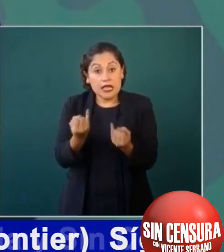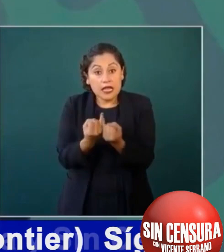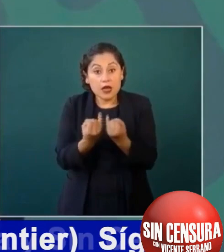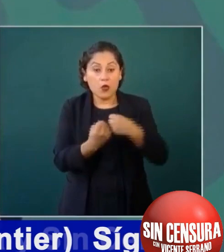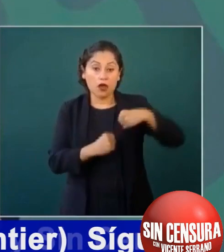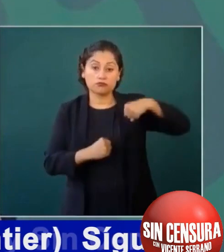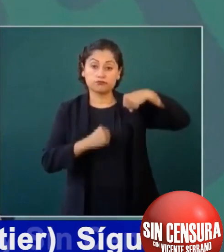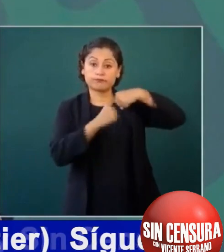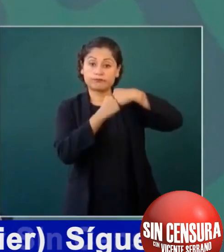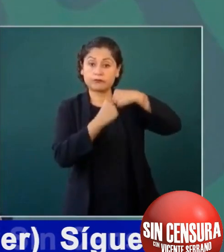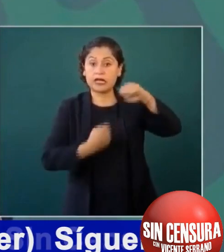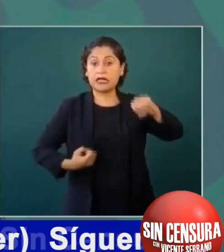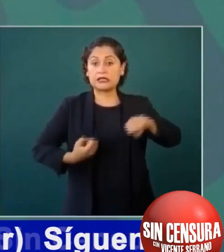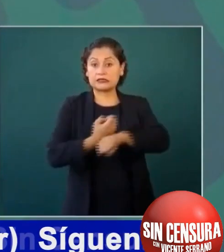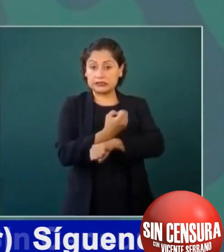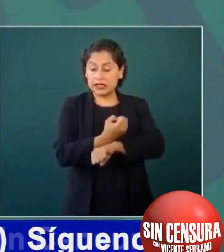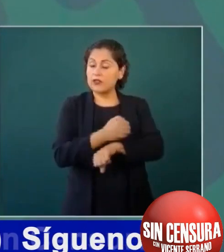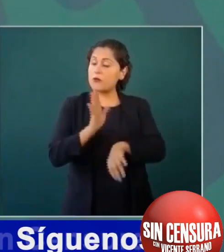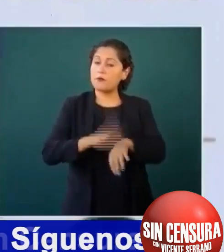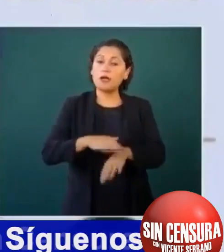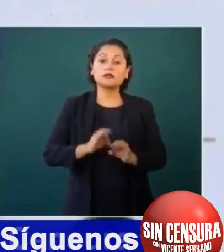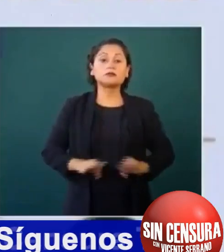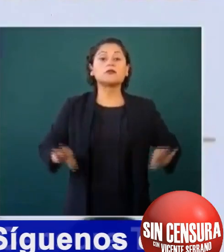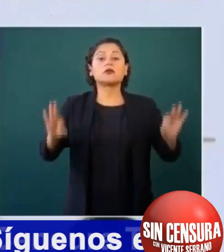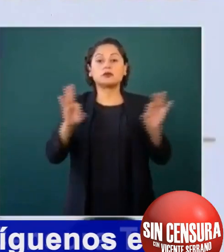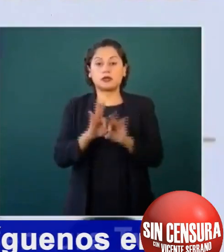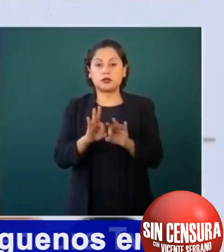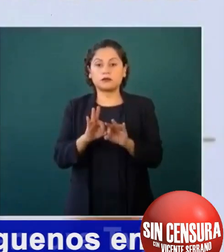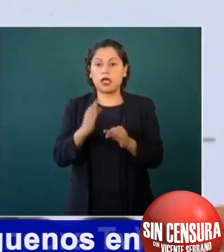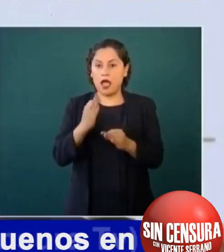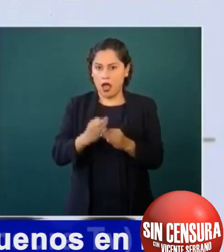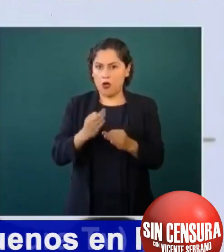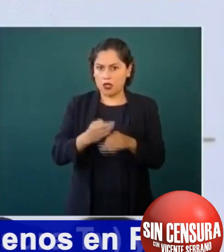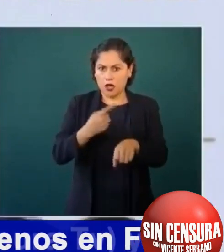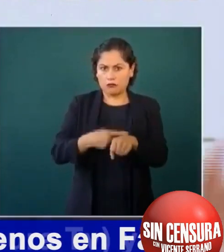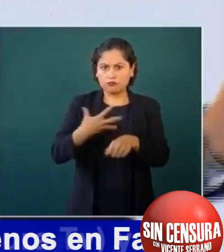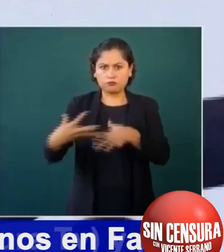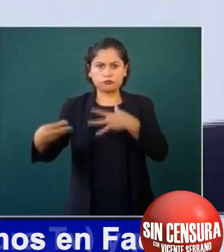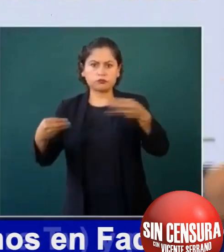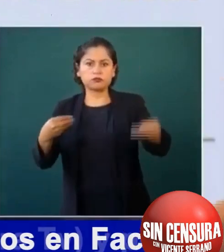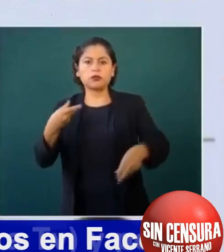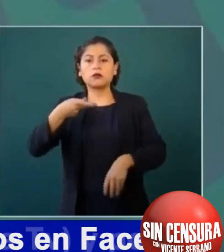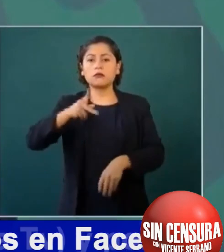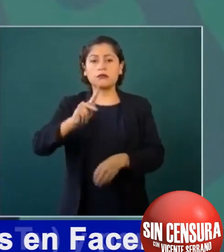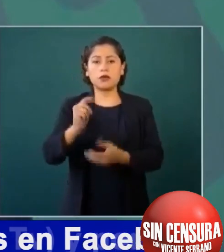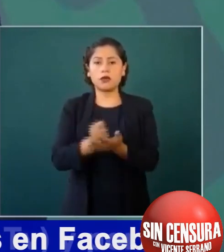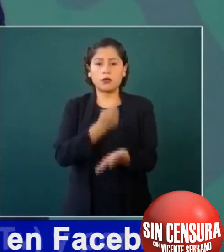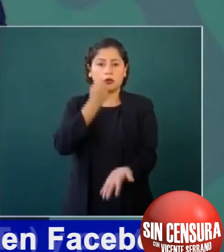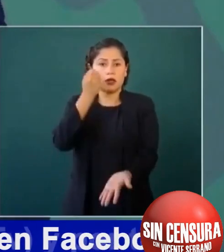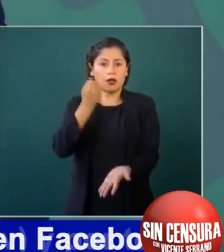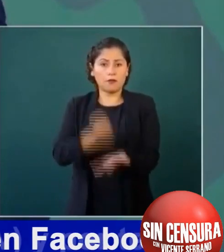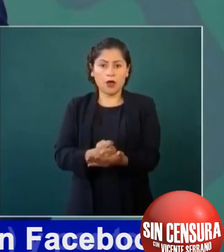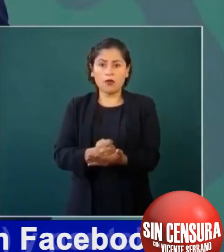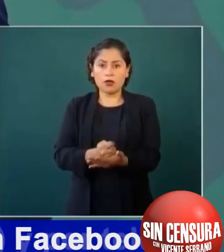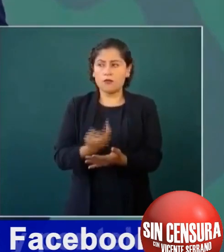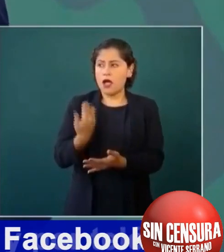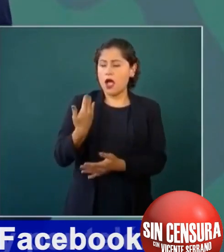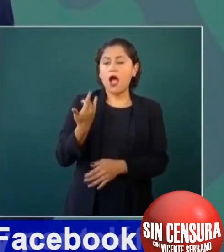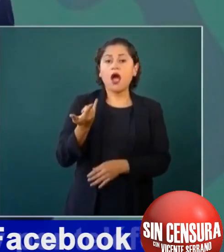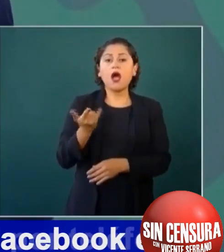a pesar de la pandemia, hoy en día Tamaulipas simplemente el mes de julio generó más de